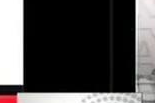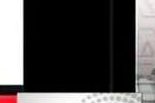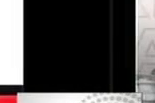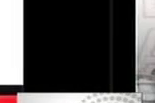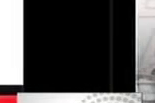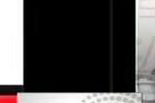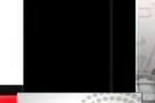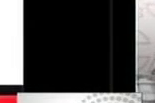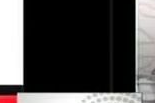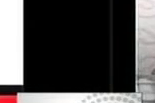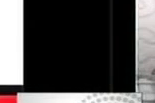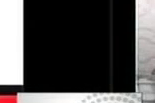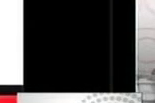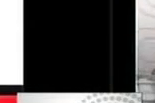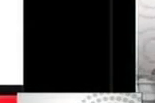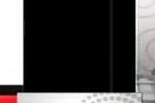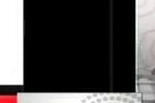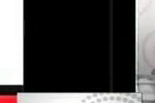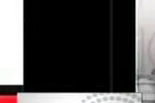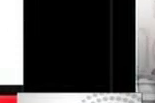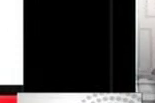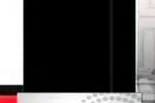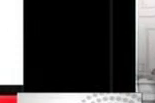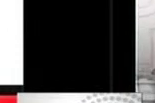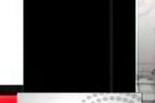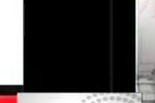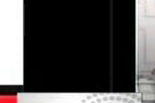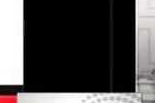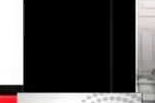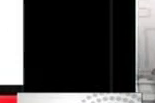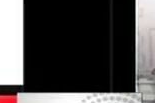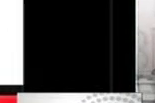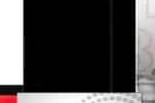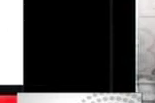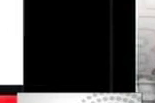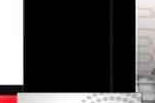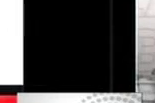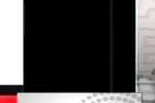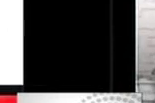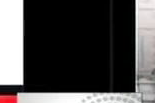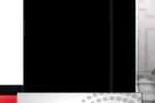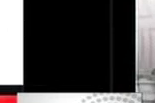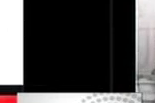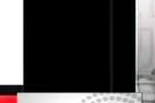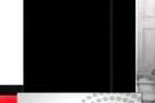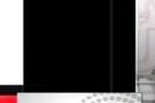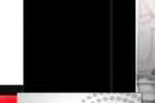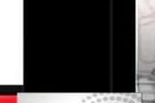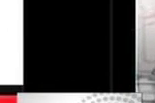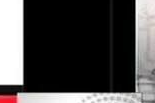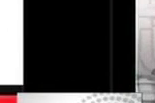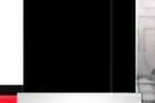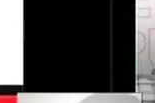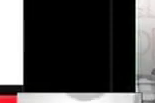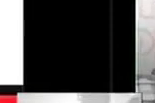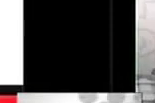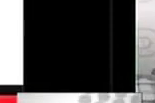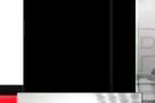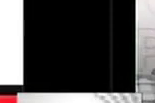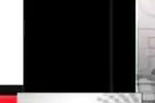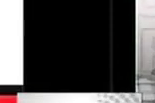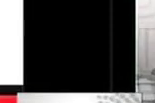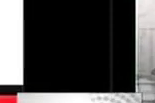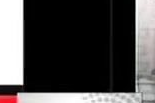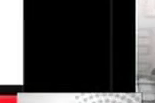15 años de aportaciones, quiere decir que hay una masa, digamos, ¿cierto? De repente va a haber un salto muy grande en la gente que le pide